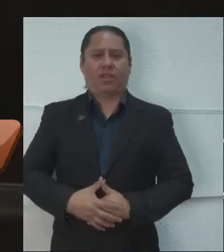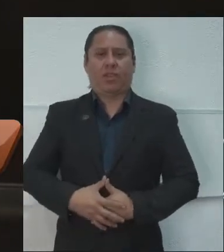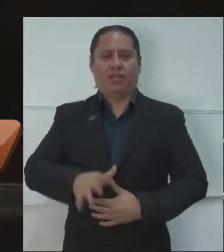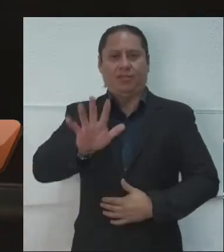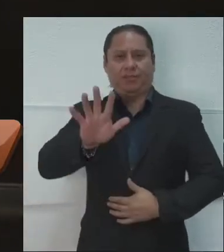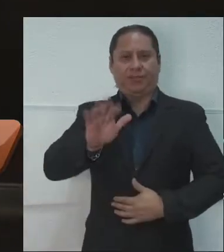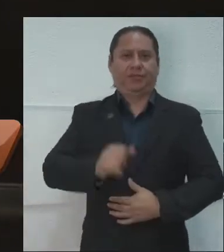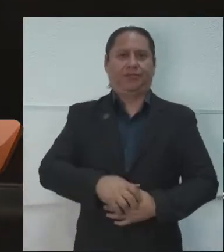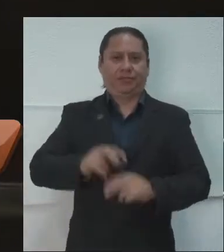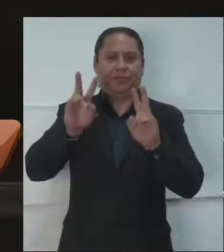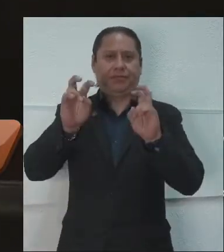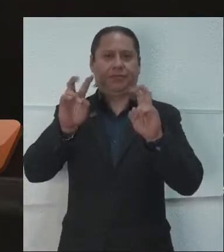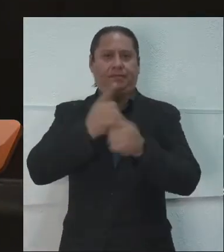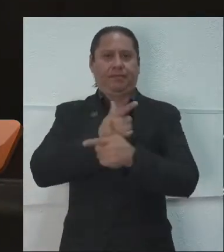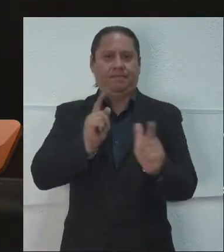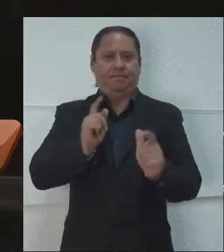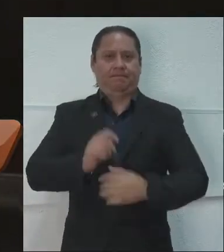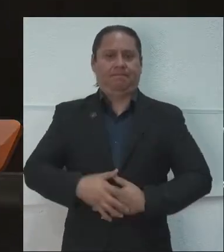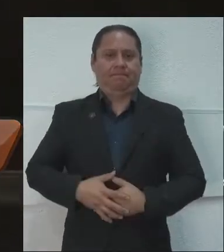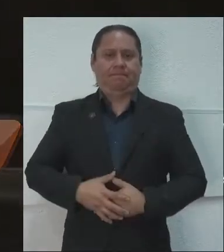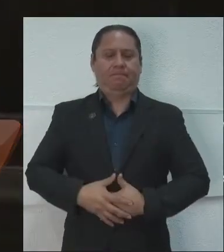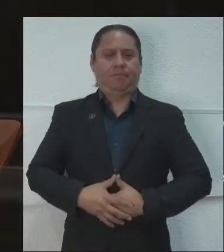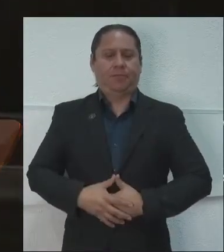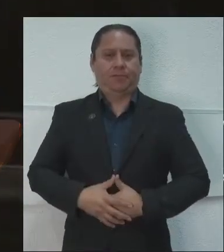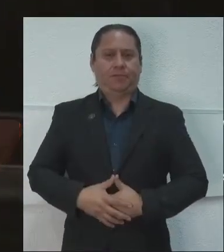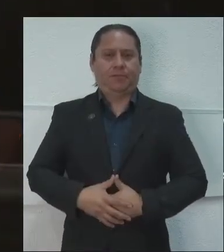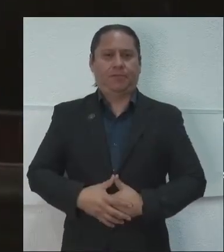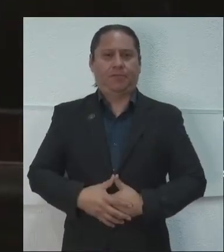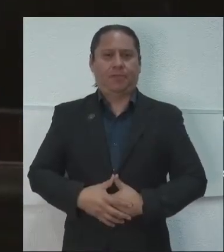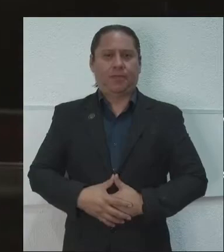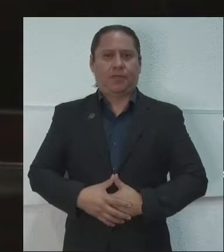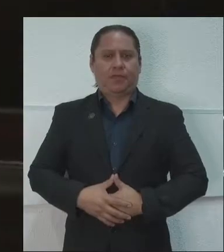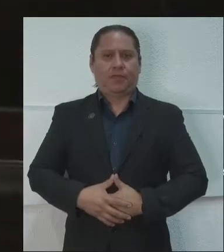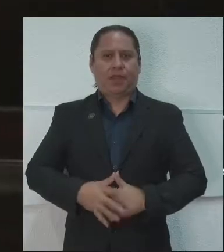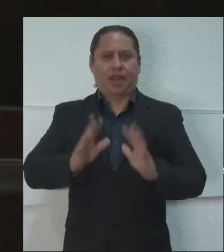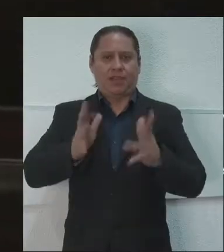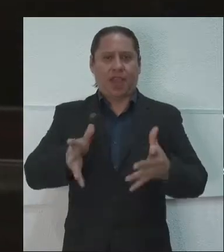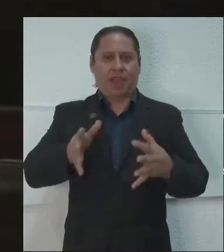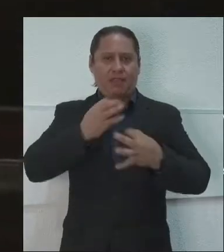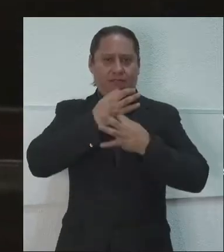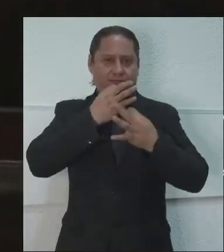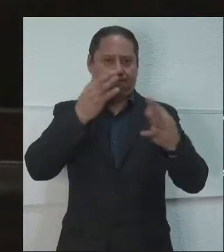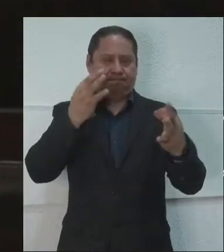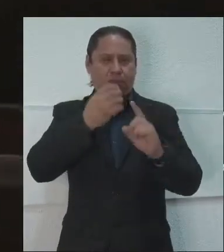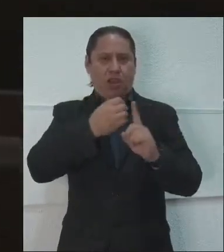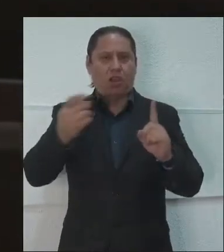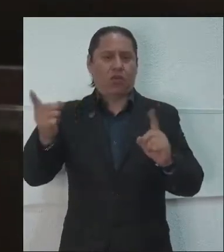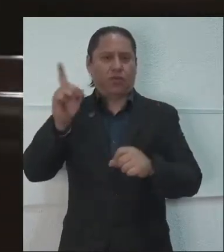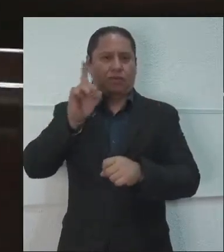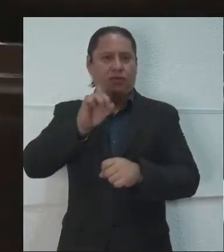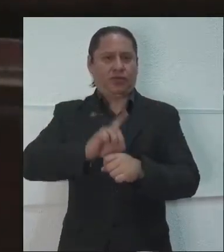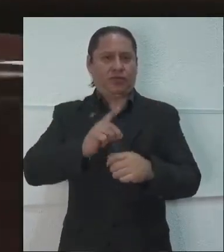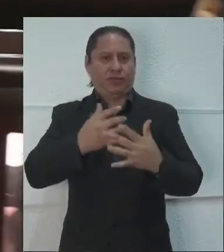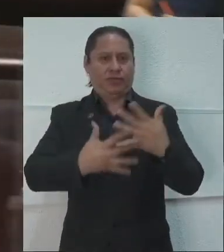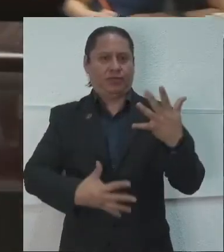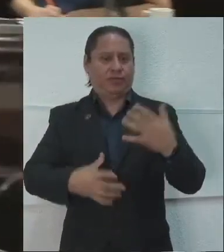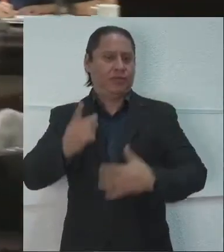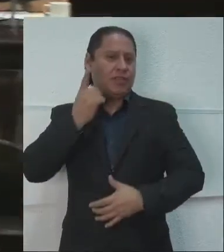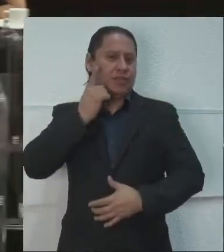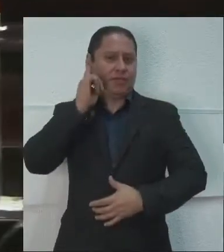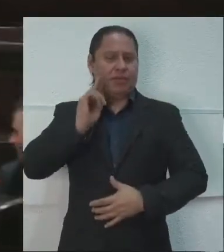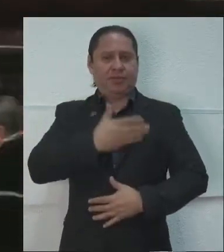Quinto punto, asuntos generales. Hanash Ichipal. Está dado a conocer el orden del día de la presente sesión,